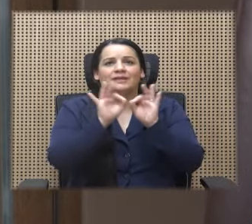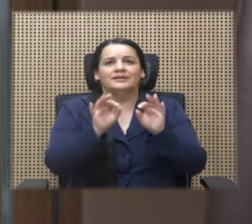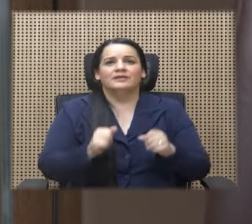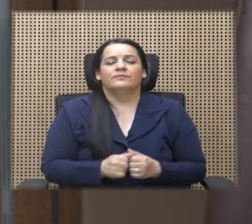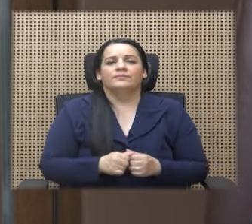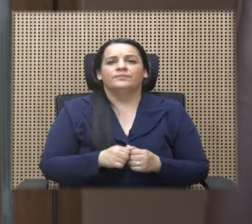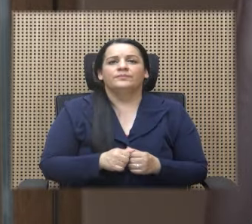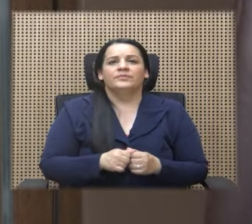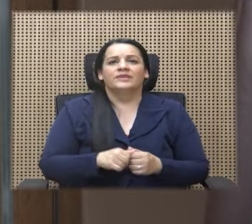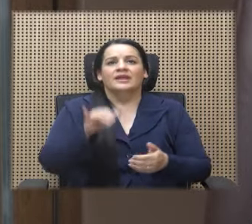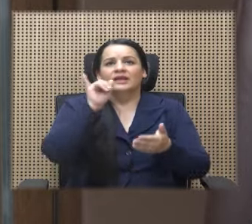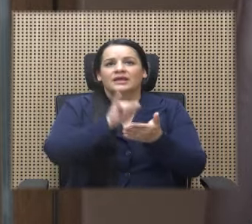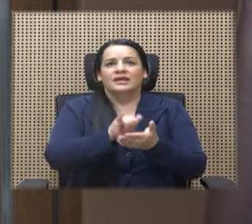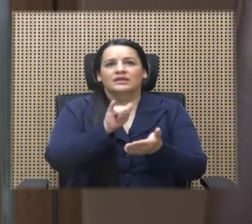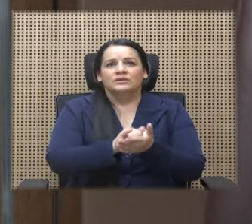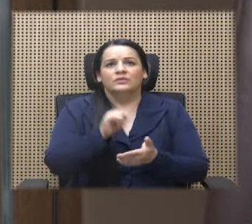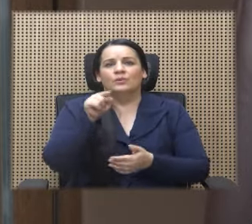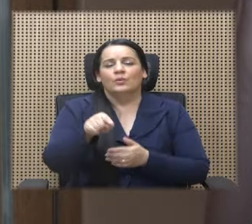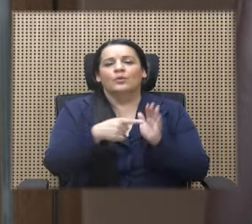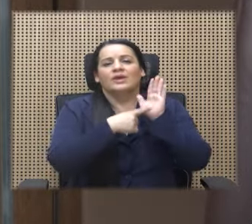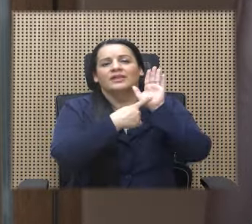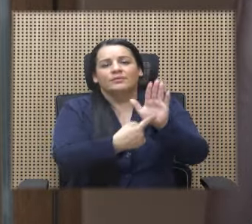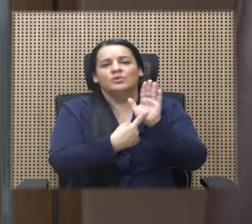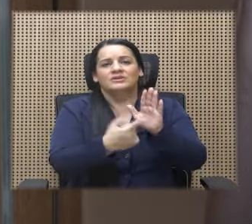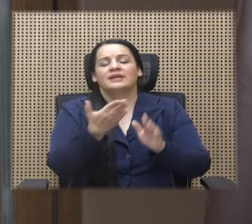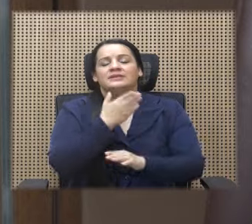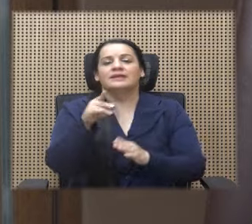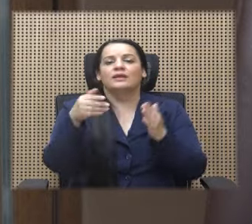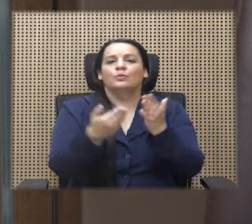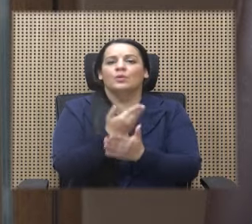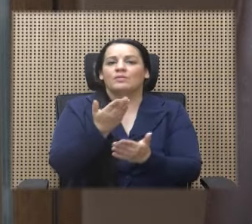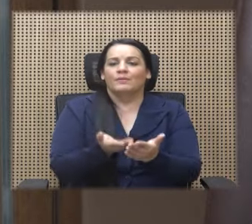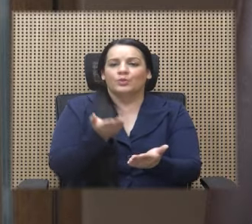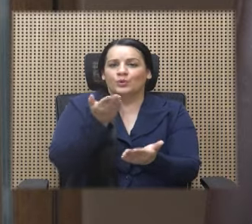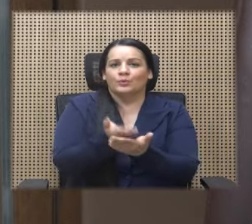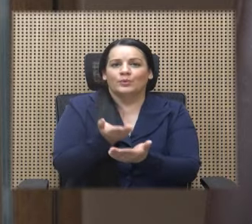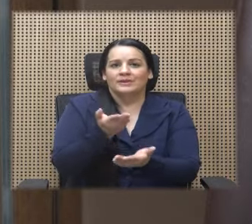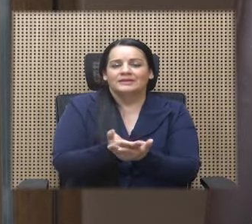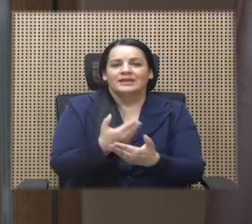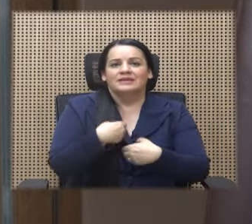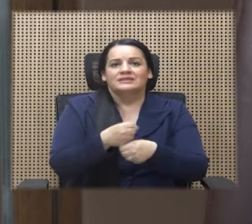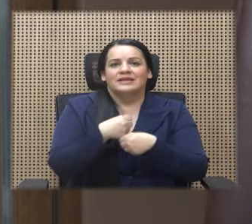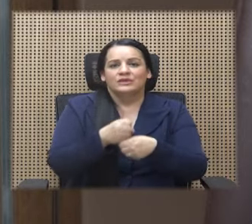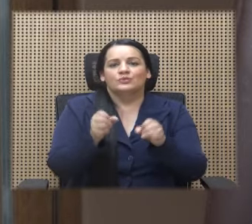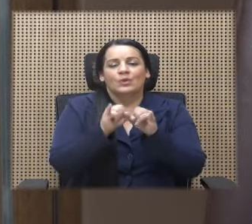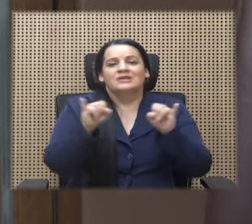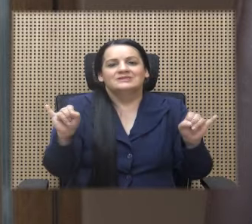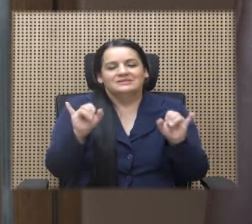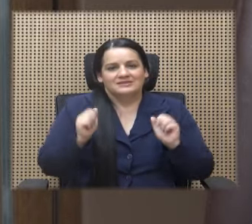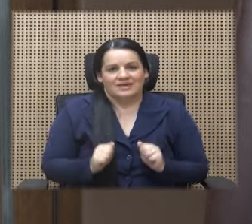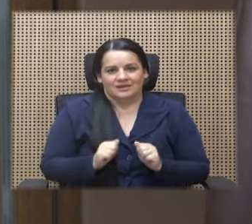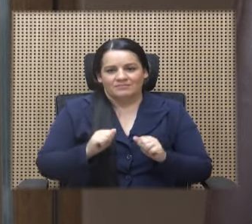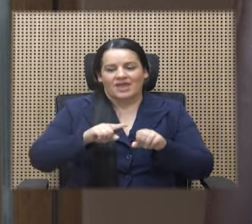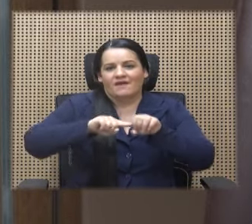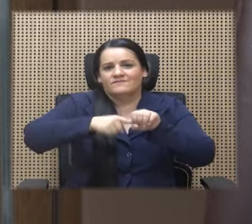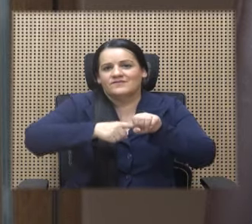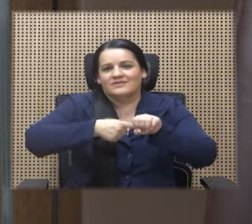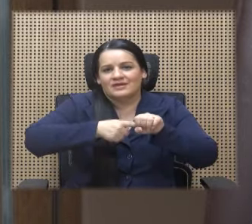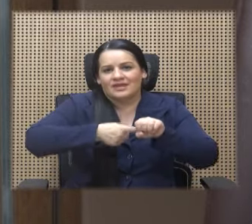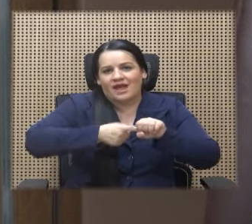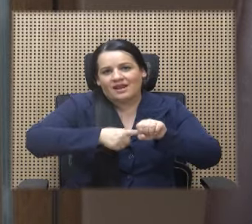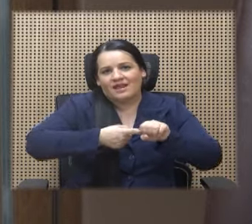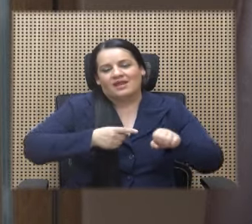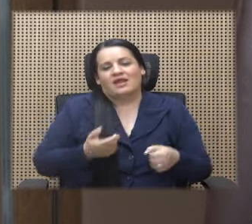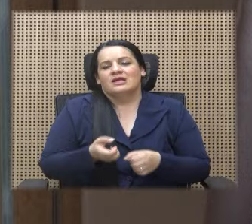eso lo que demuestra es que esta nueva propuesta se hizo sin afinar la punta del lápiz sin afinar